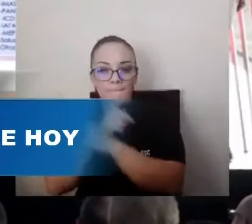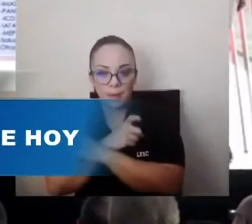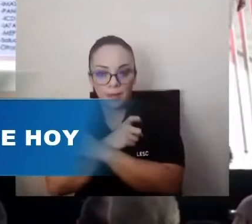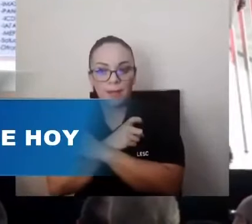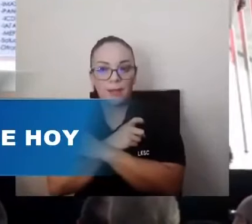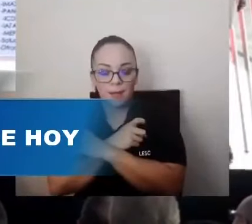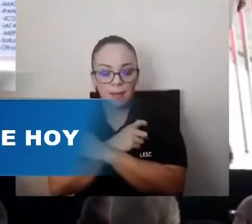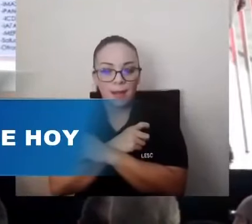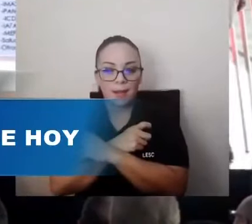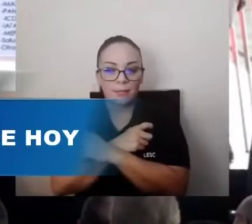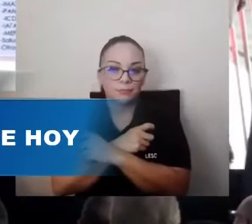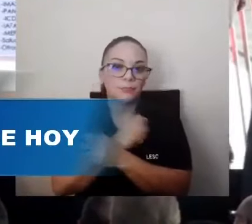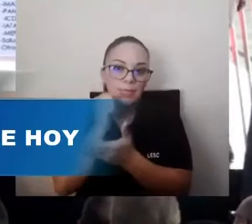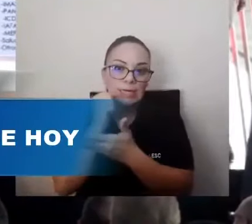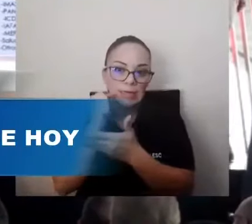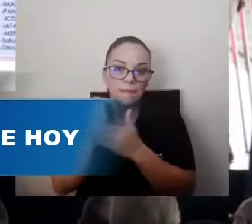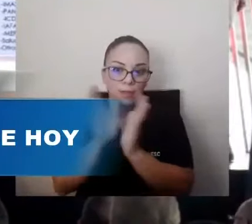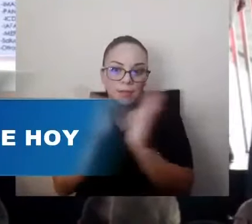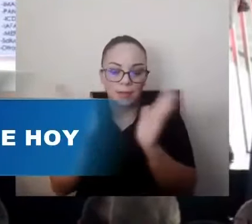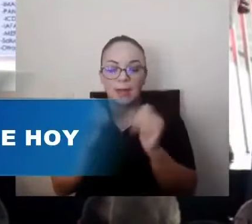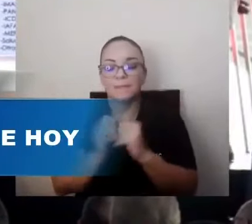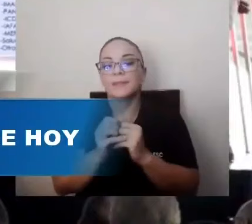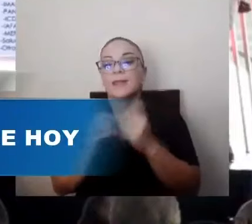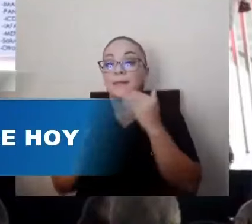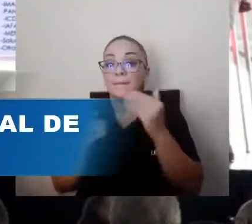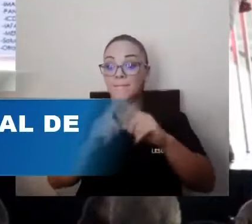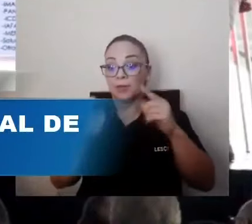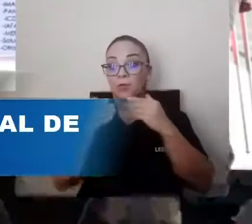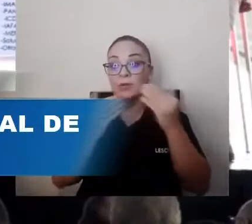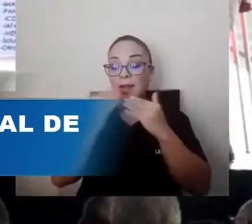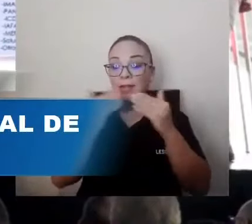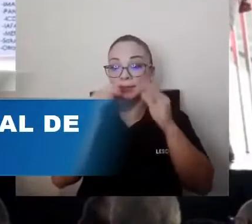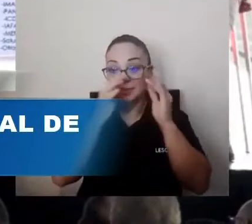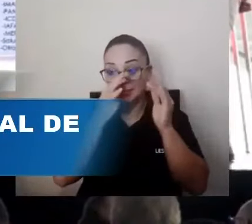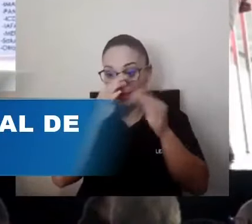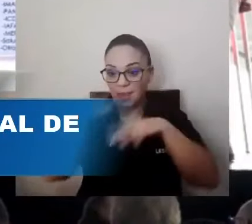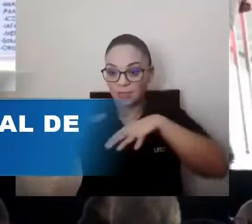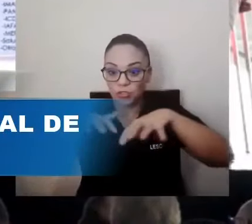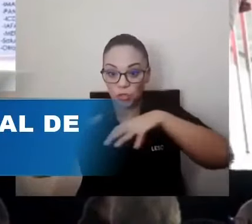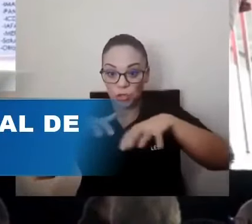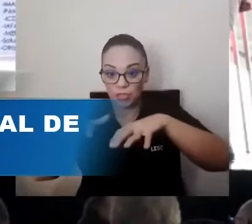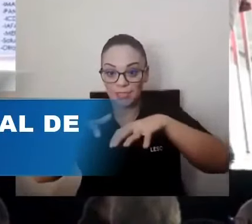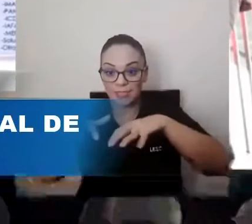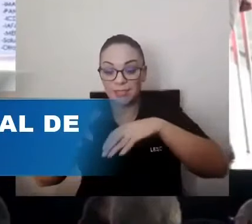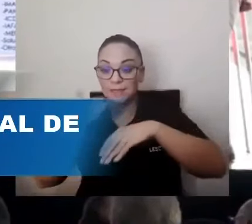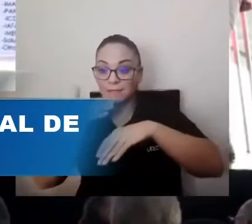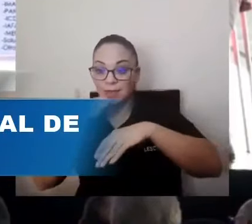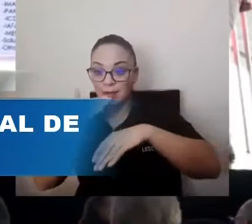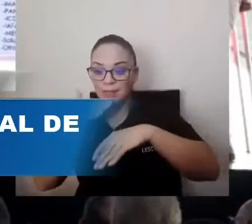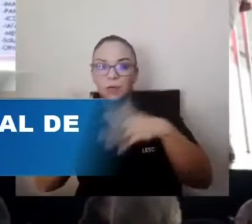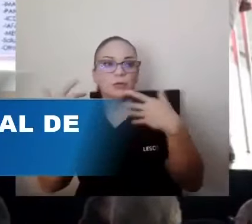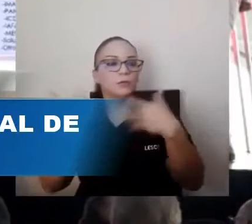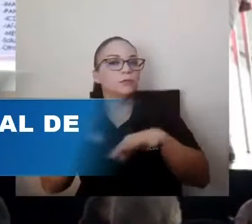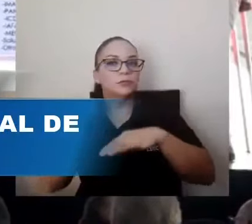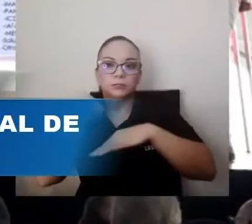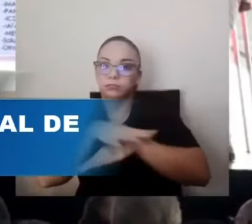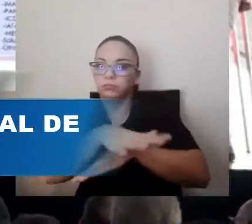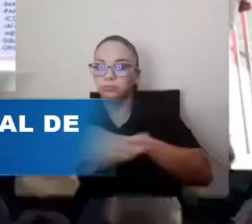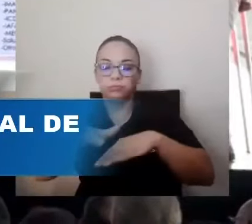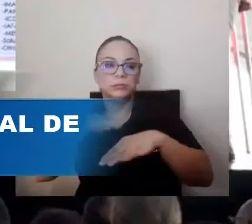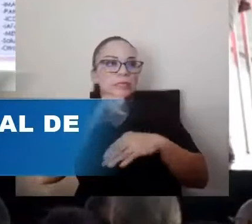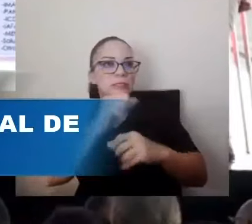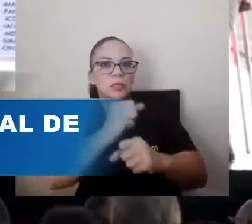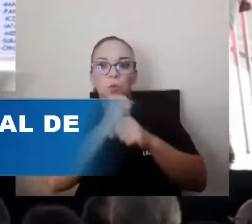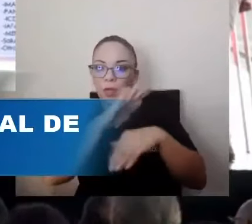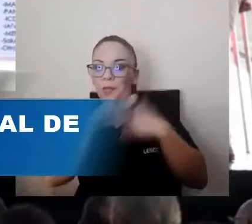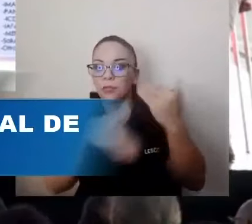que gracias a esas acciones delictivas hoy tenemos el problema de inseguridad que nos manifiesta nuestra población.